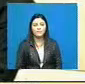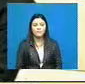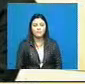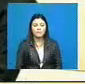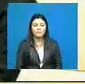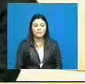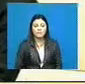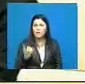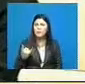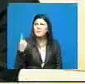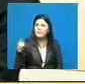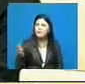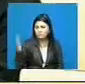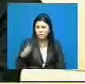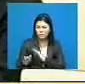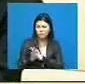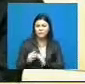esto es, digamos,